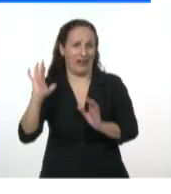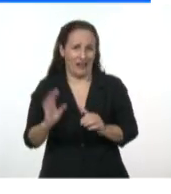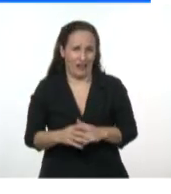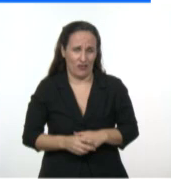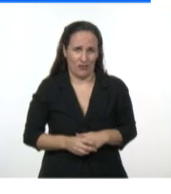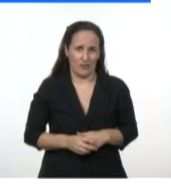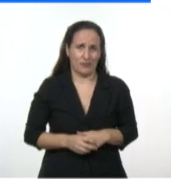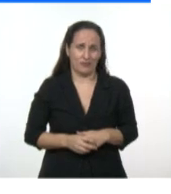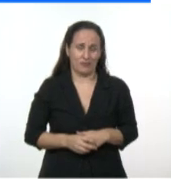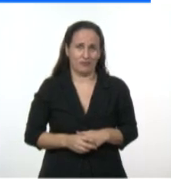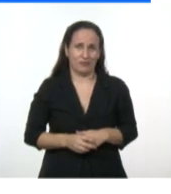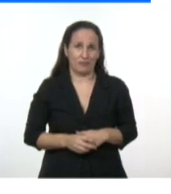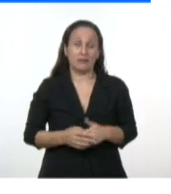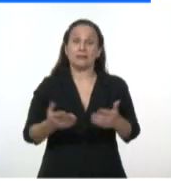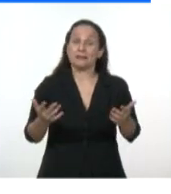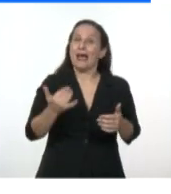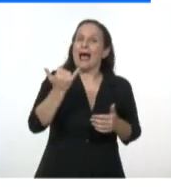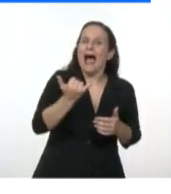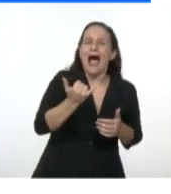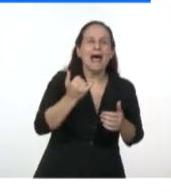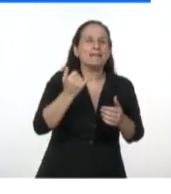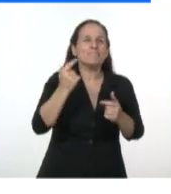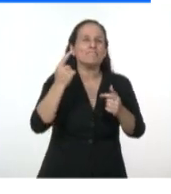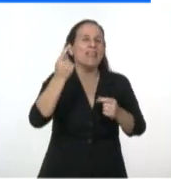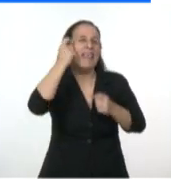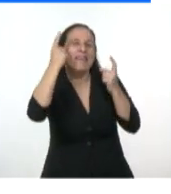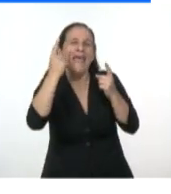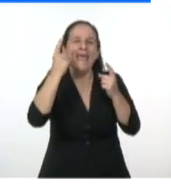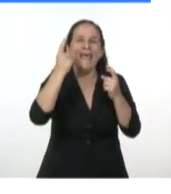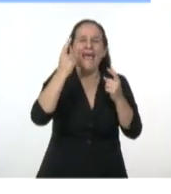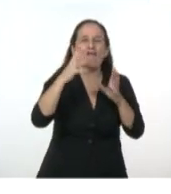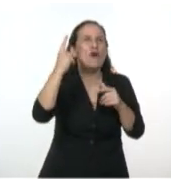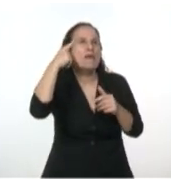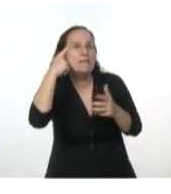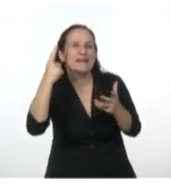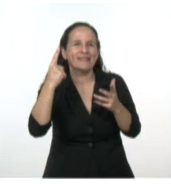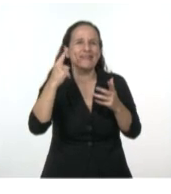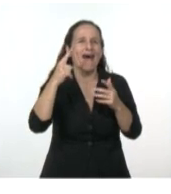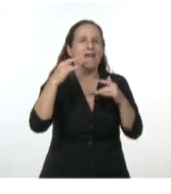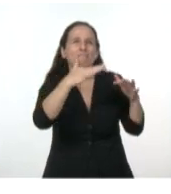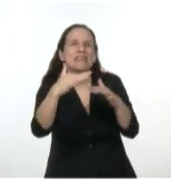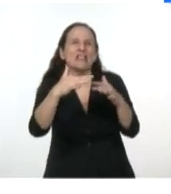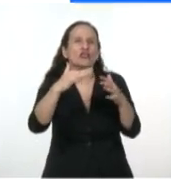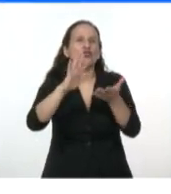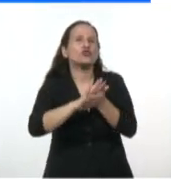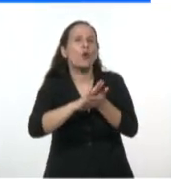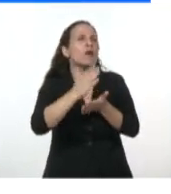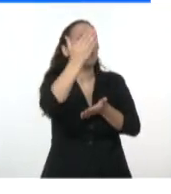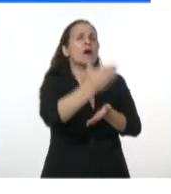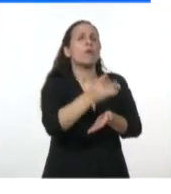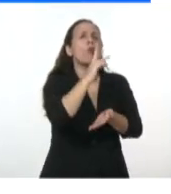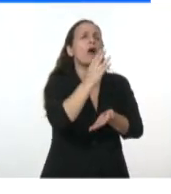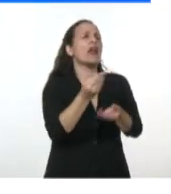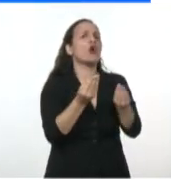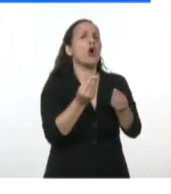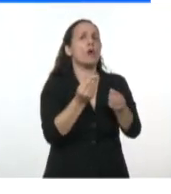Hay una serie de pautas, creencias, mitos y formas de pensar cómo es ser mujer y cómo es ser varón en